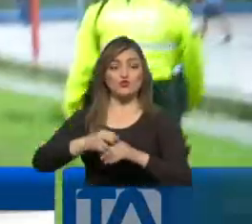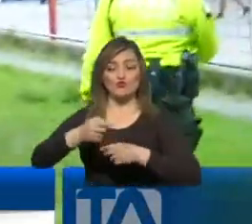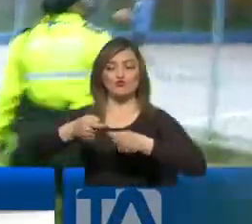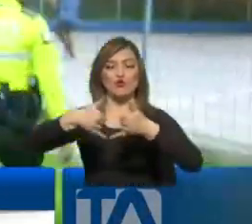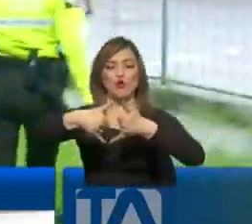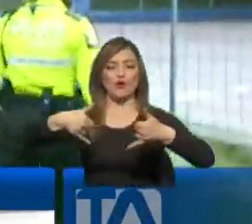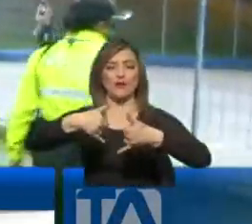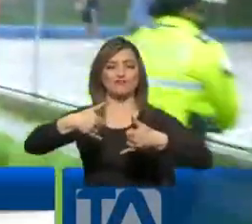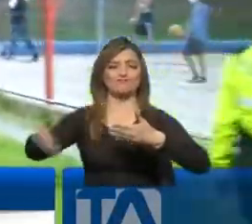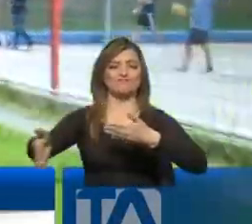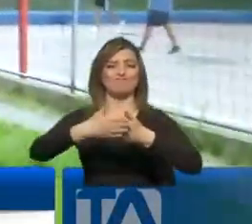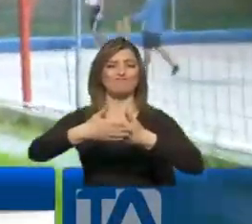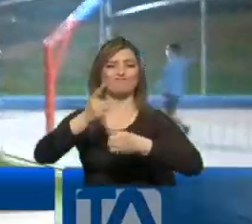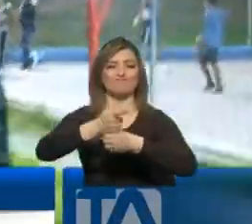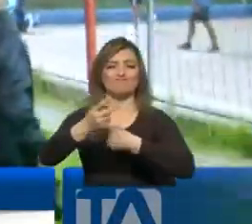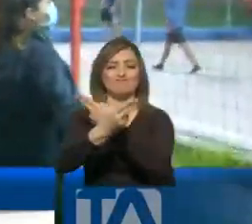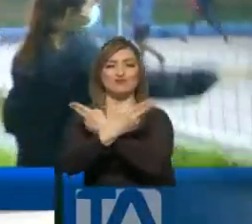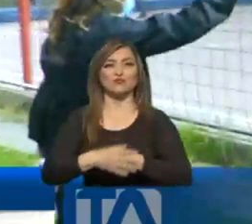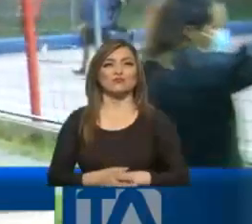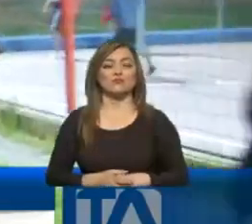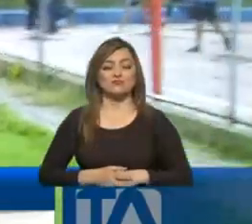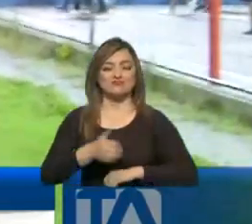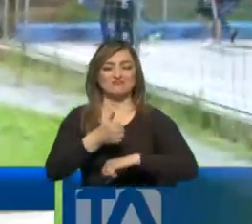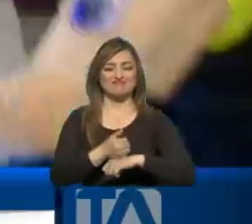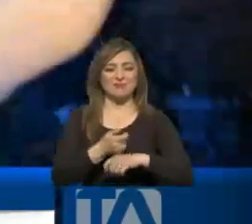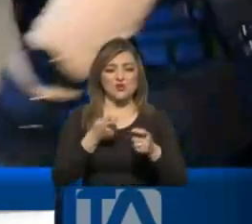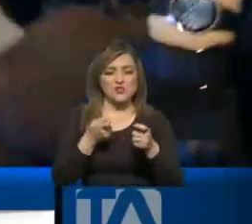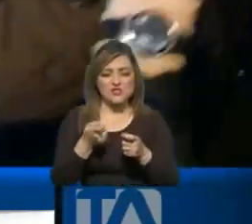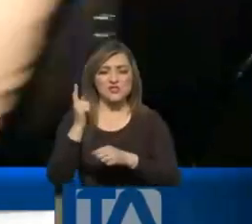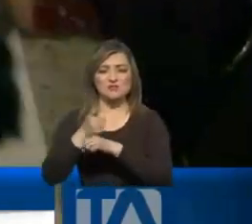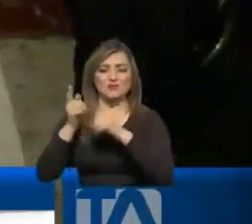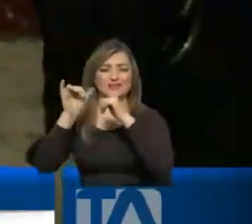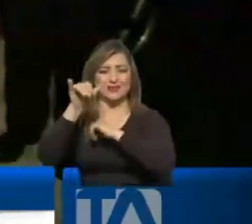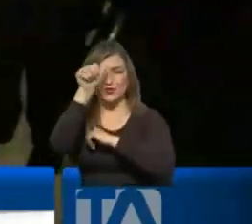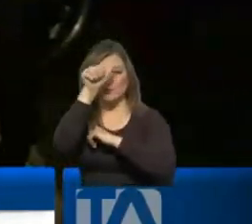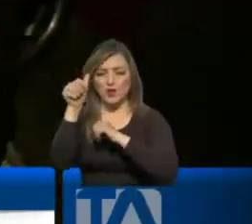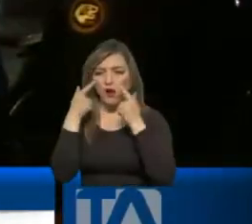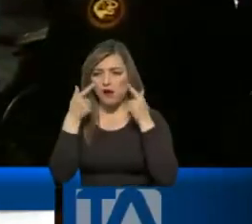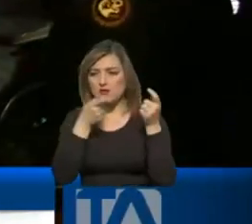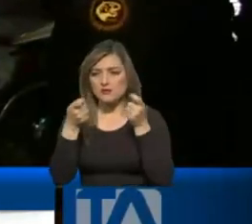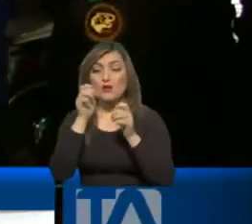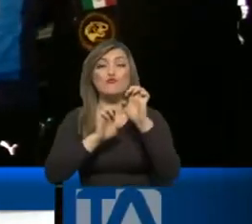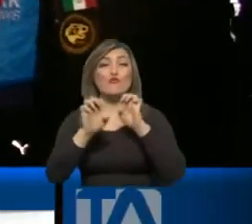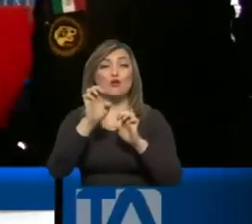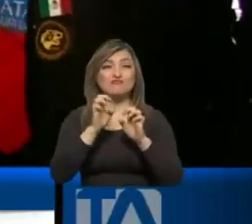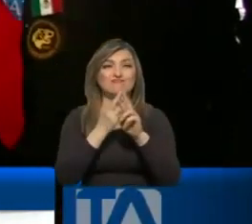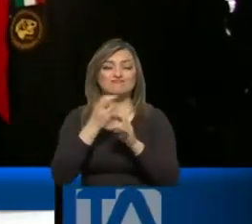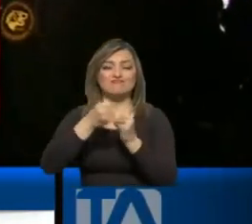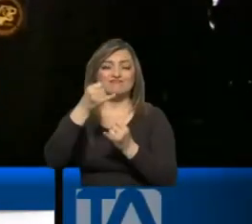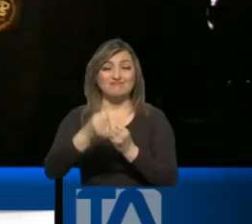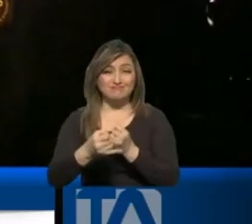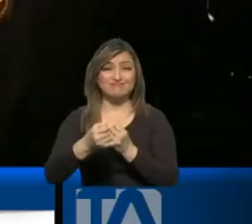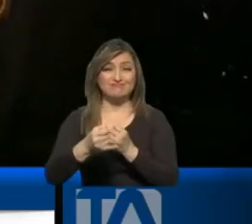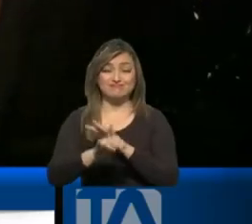los continuos controles que realizaron las autoridades durante el confinamiento y tras evaluar los resultados, ahora temen que el fin de